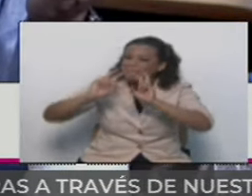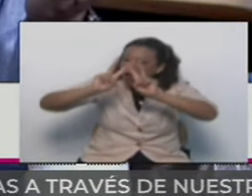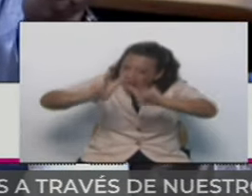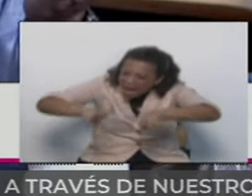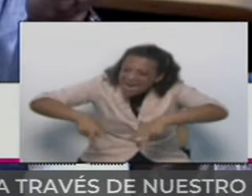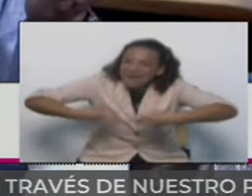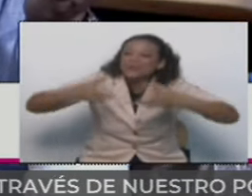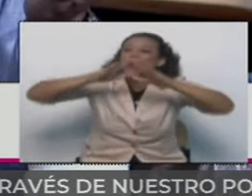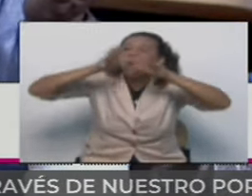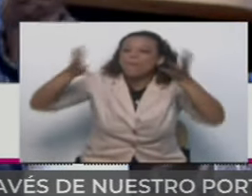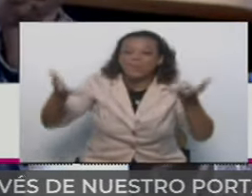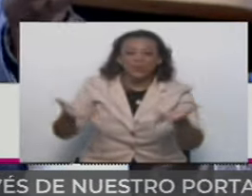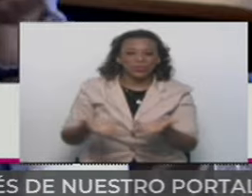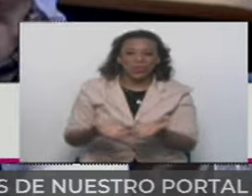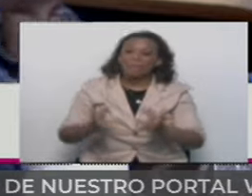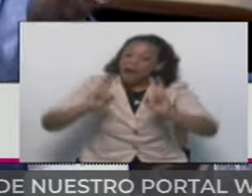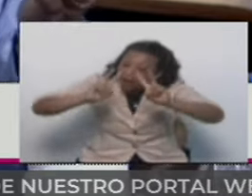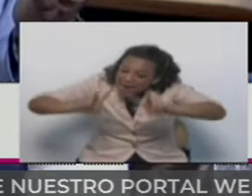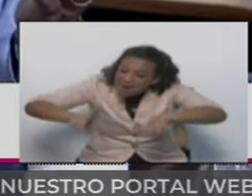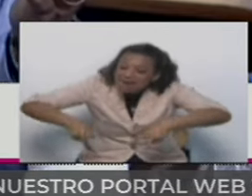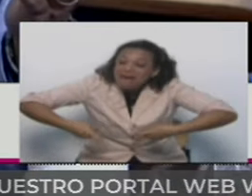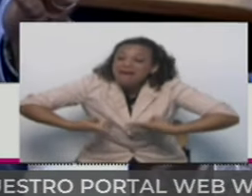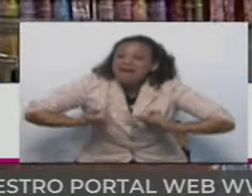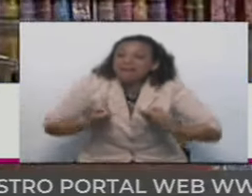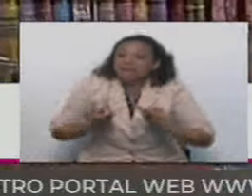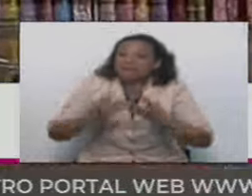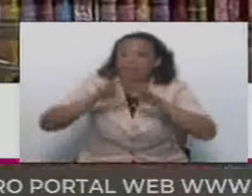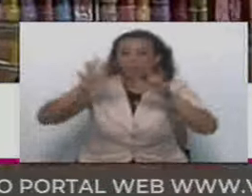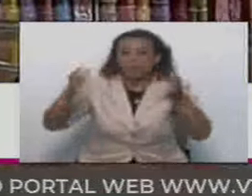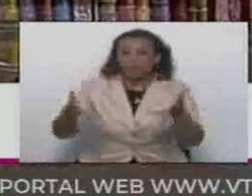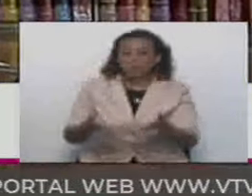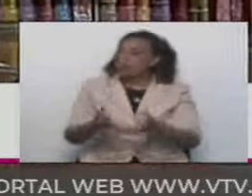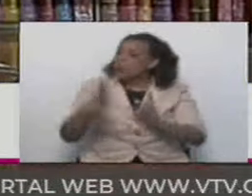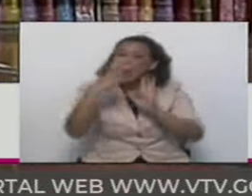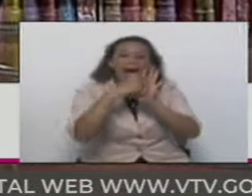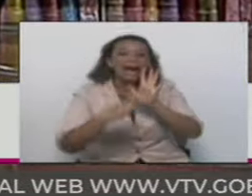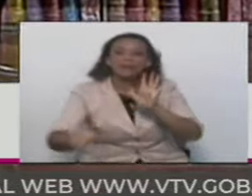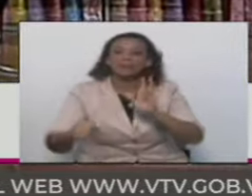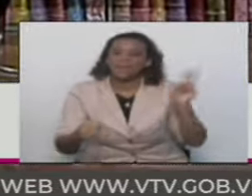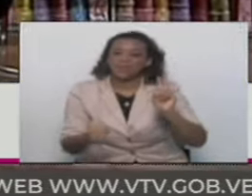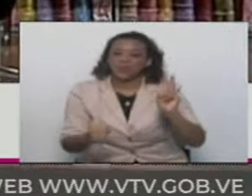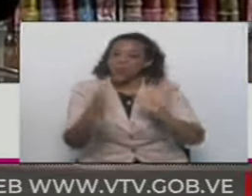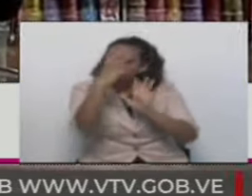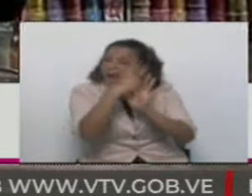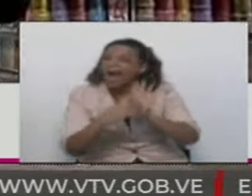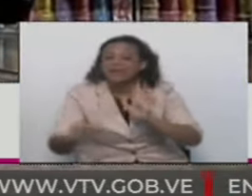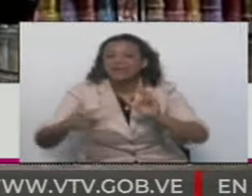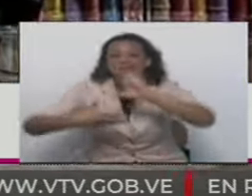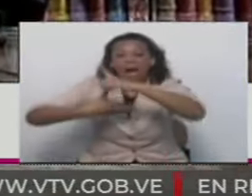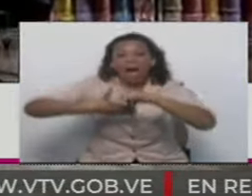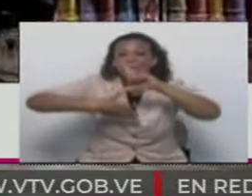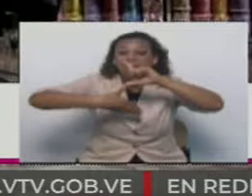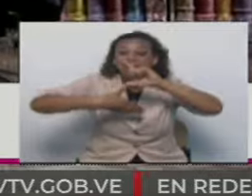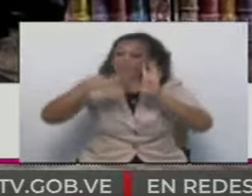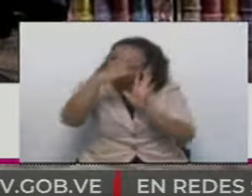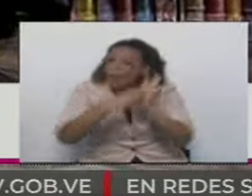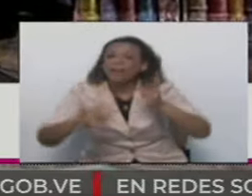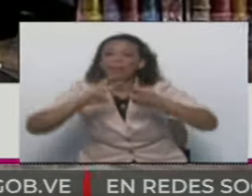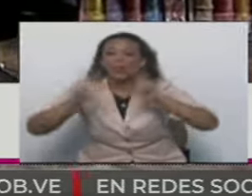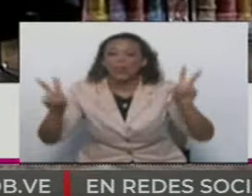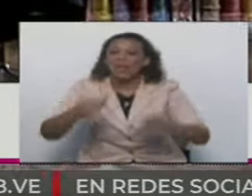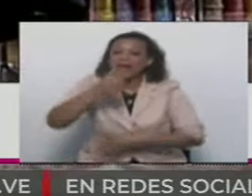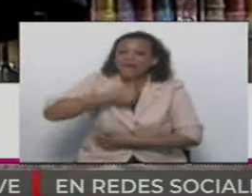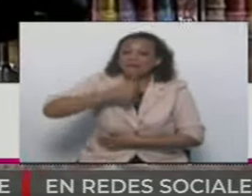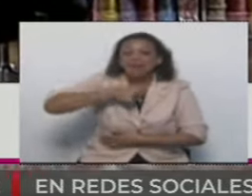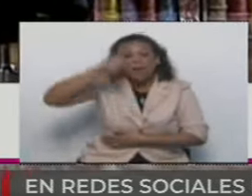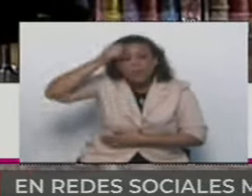nos los van a quitar. Como no nos van a quitar a Venezuela, como no nos van a quitar la paz de América Latina, no nos van a quitar la resistencia